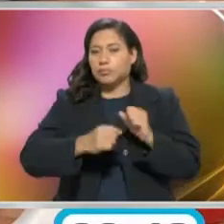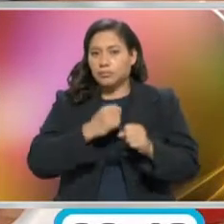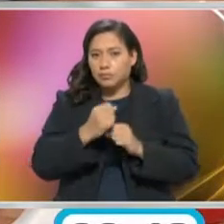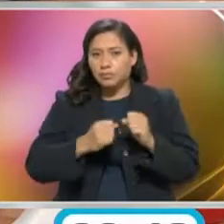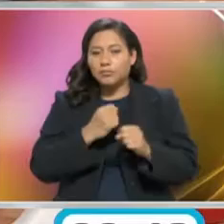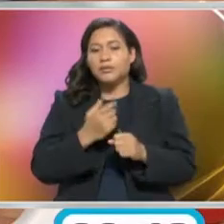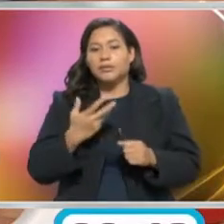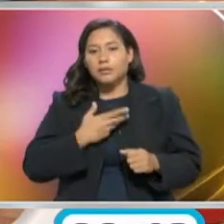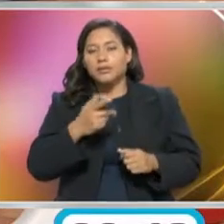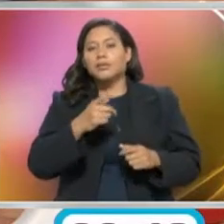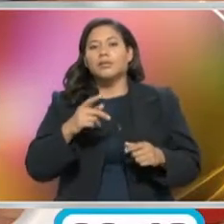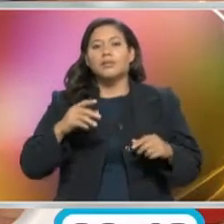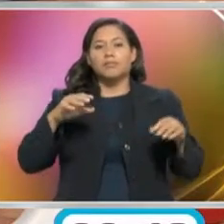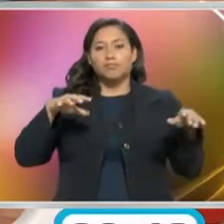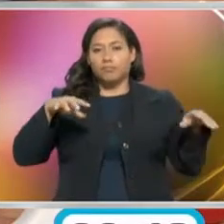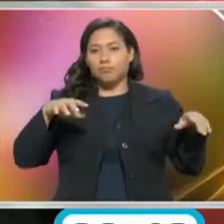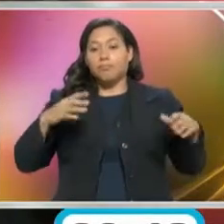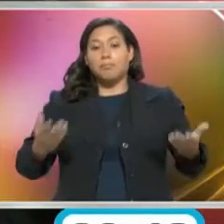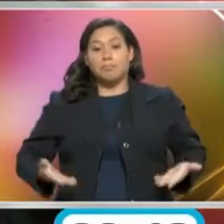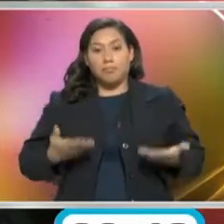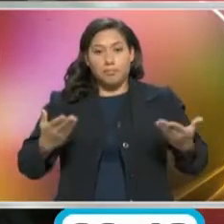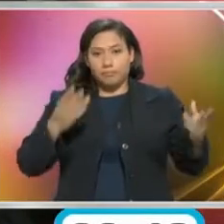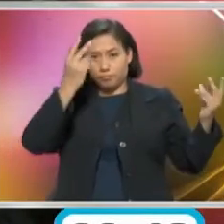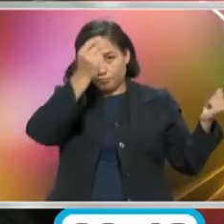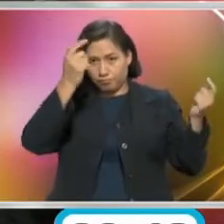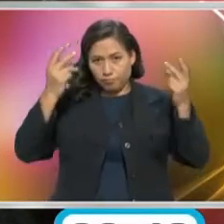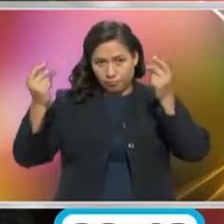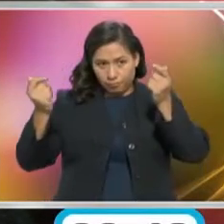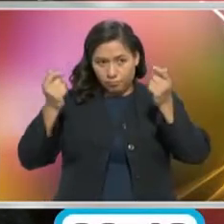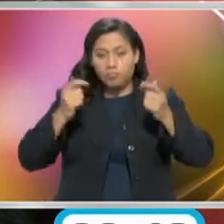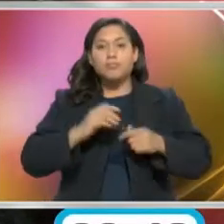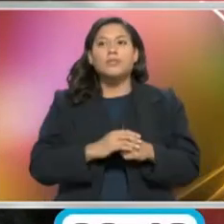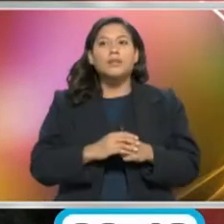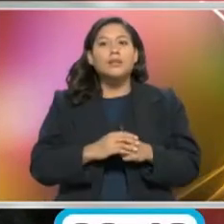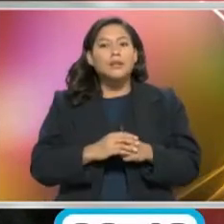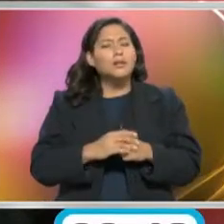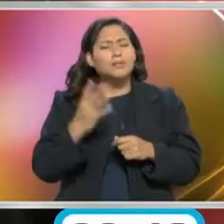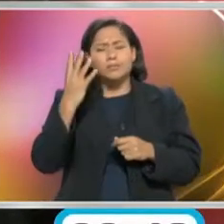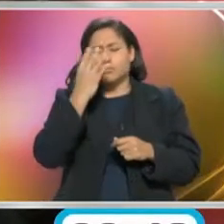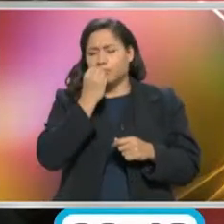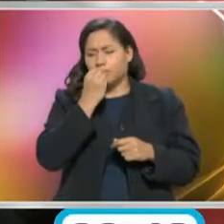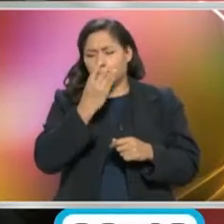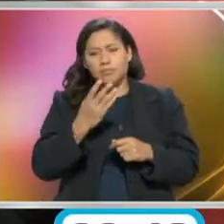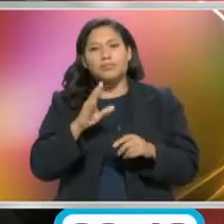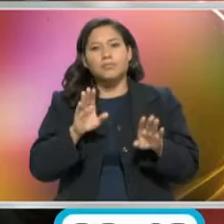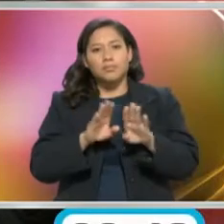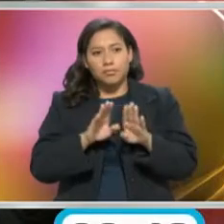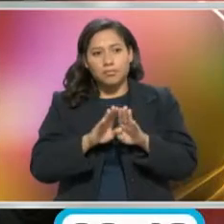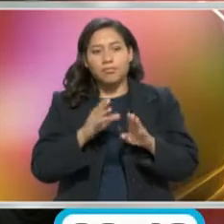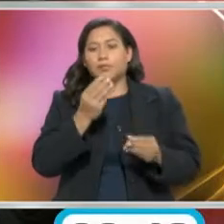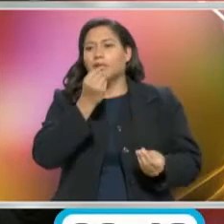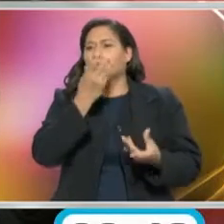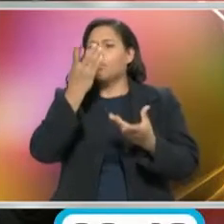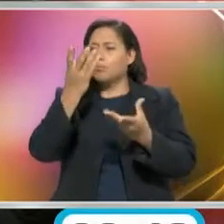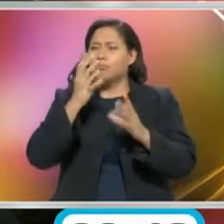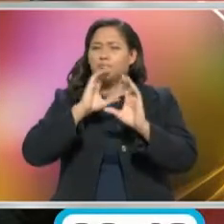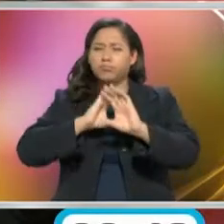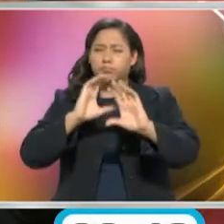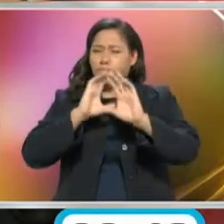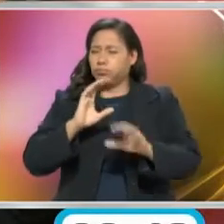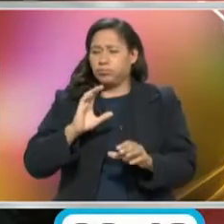tenemos bailarinas flamencos. Bailarines de flamenco. Ed è bellissimo. Per quelli che amano la opera